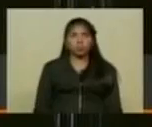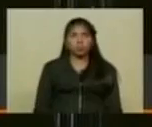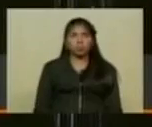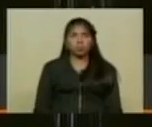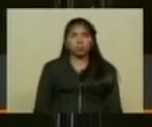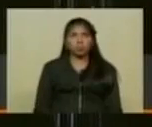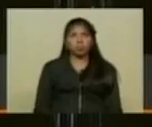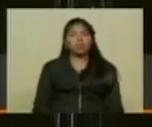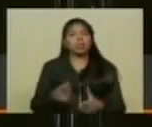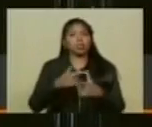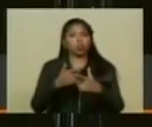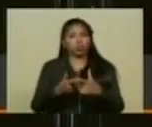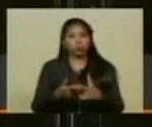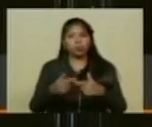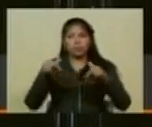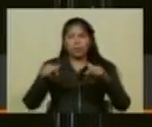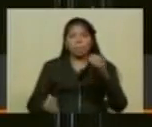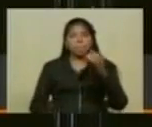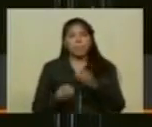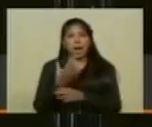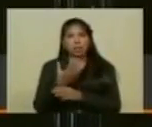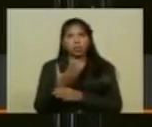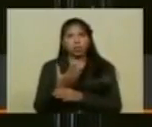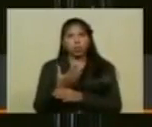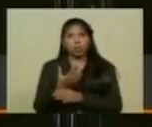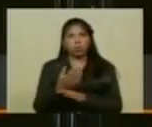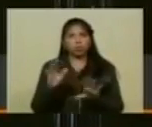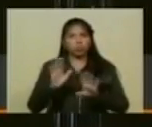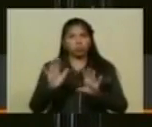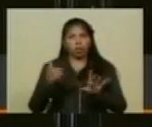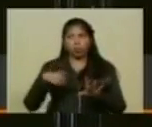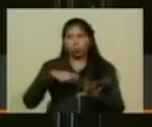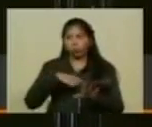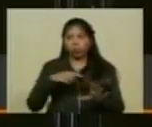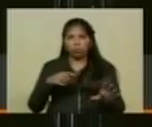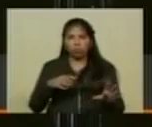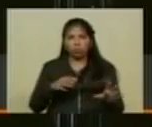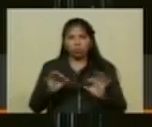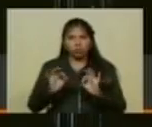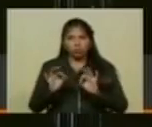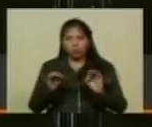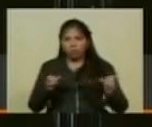Así que para mayo nosotros estábamos en el epicentro de la ofensiva